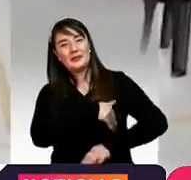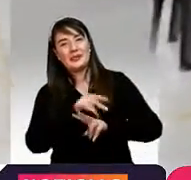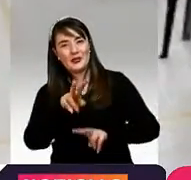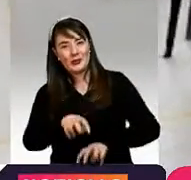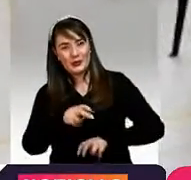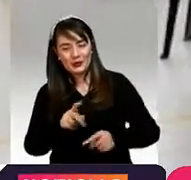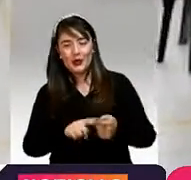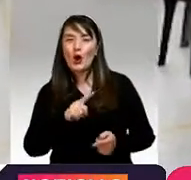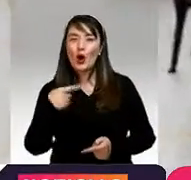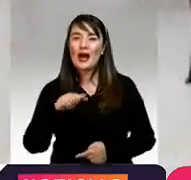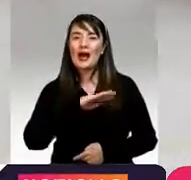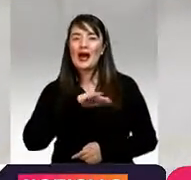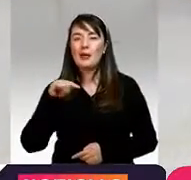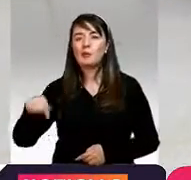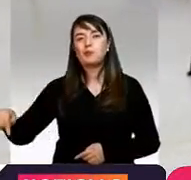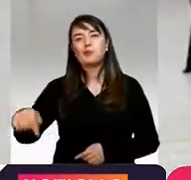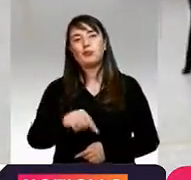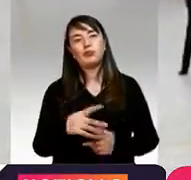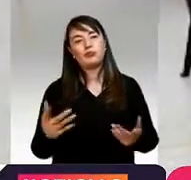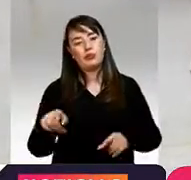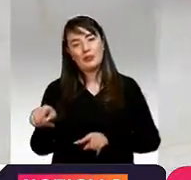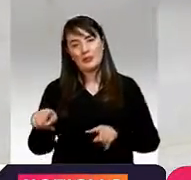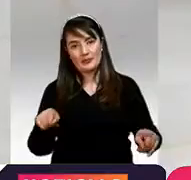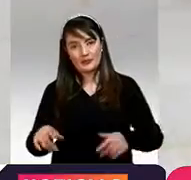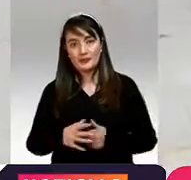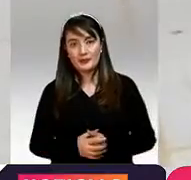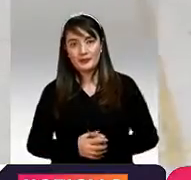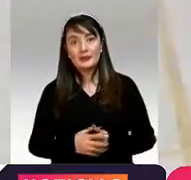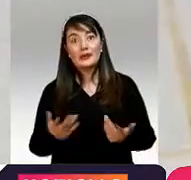las alcaldías de los municipios de cada región. En la